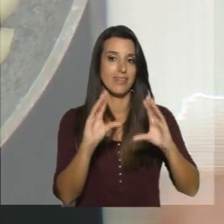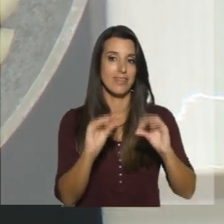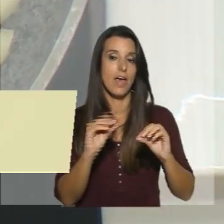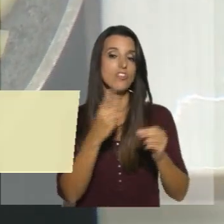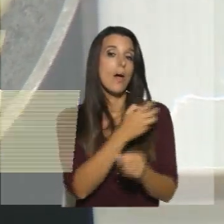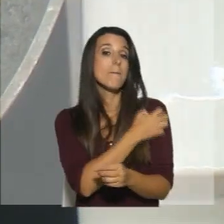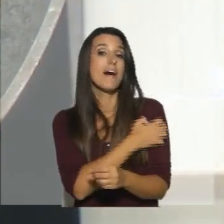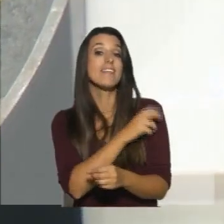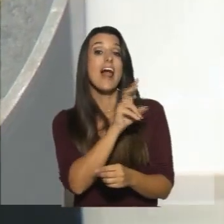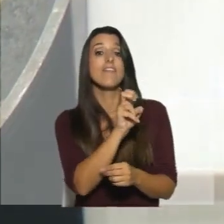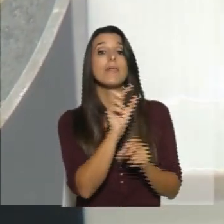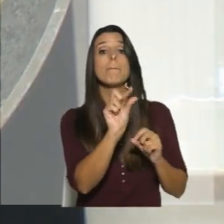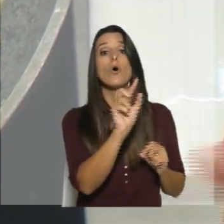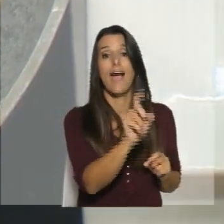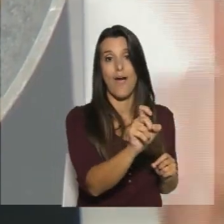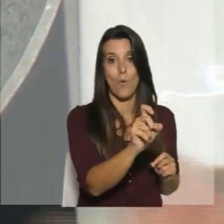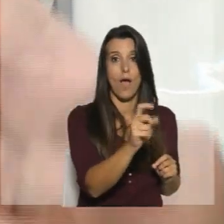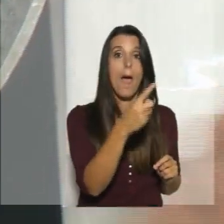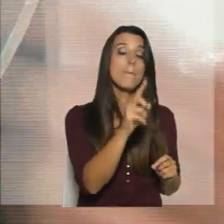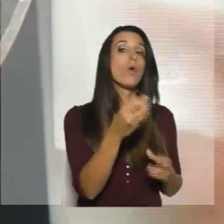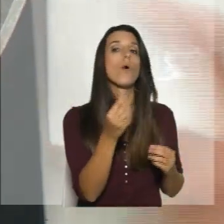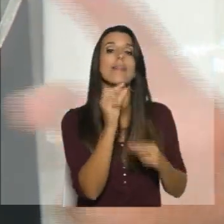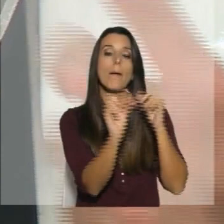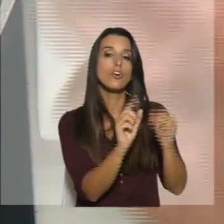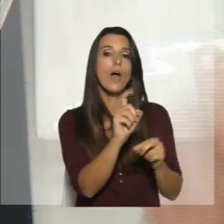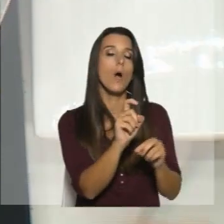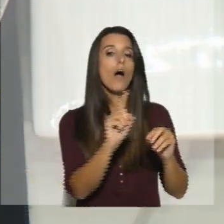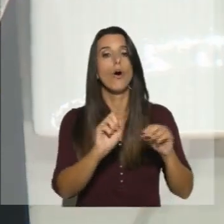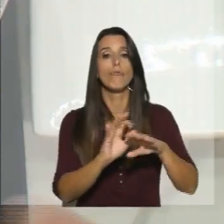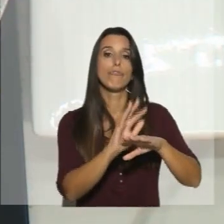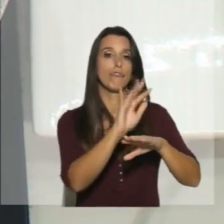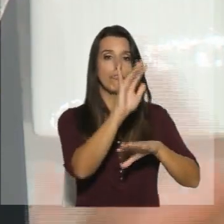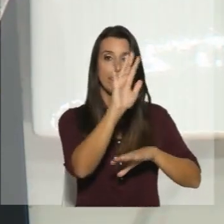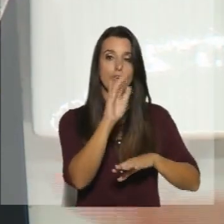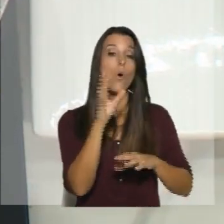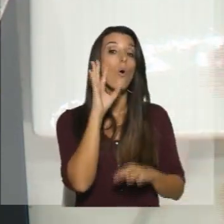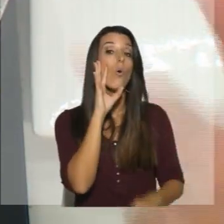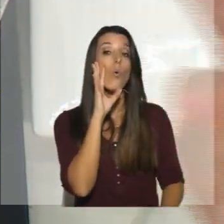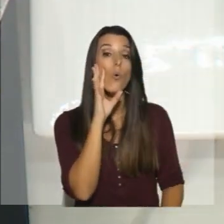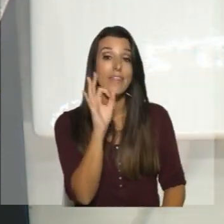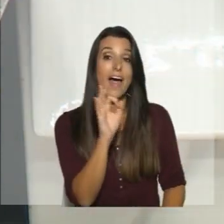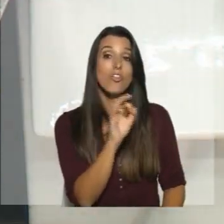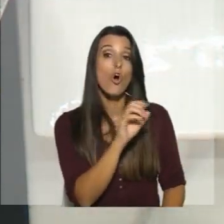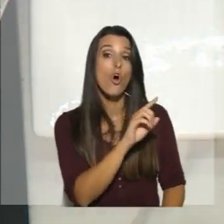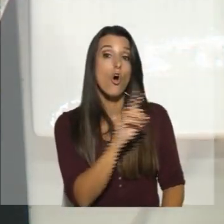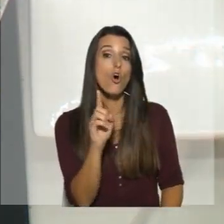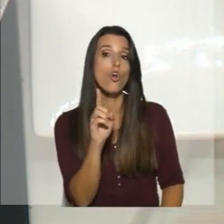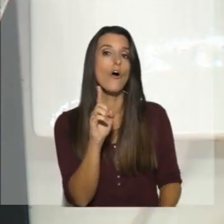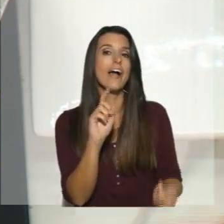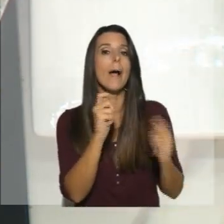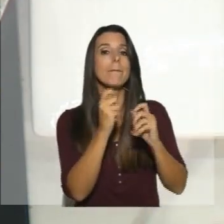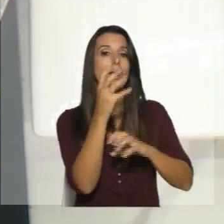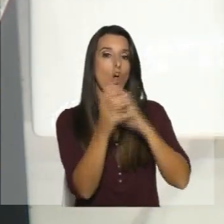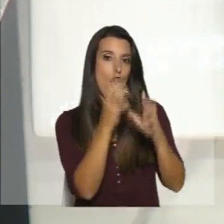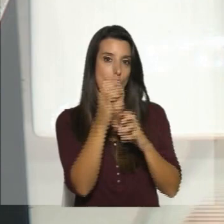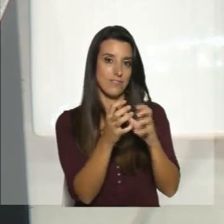entonces no te va a alargar tanta agua. Pero el agua que te vaya alargando se va a evaporar. Tené cuidado de que no se te llegue a caramelizar. Esos son los puntos. Yo te